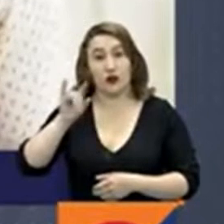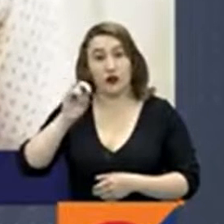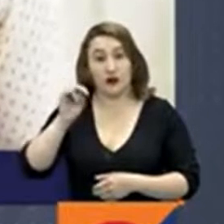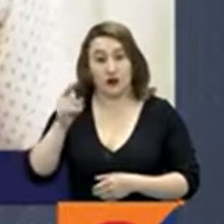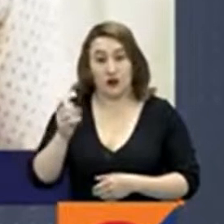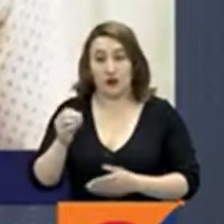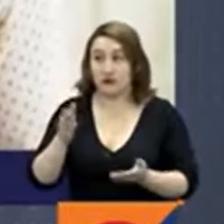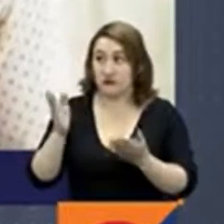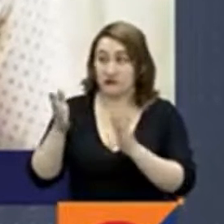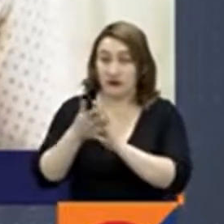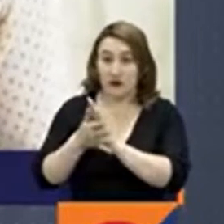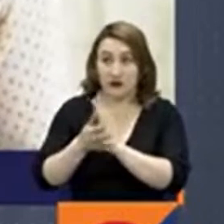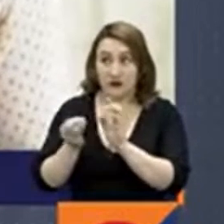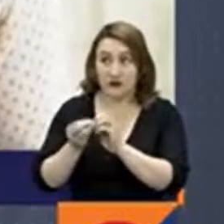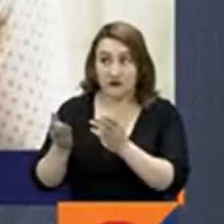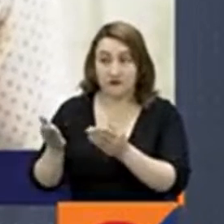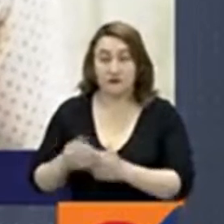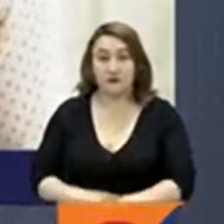detalles, adelante.